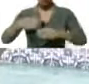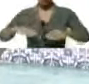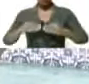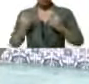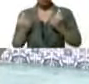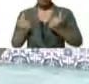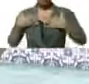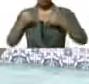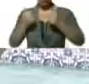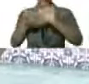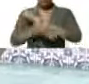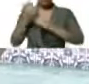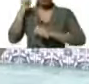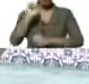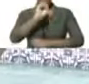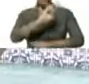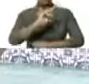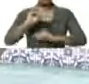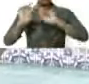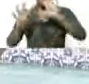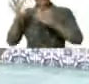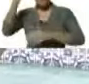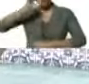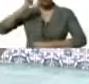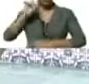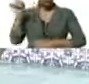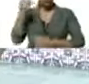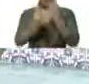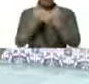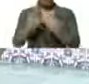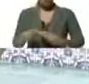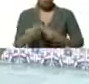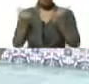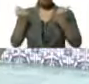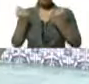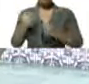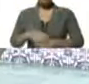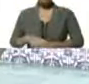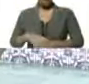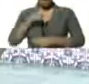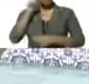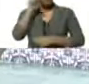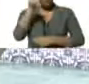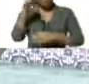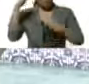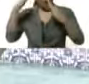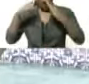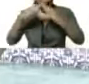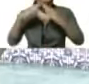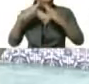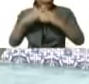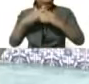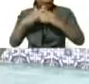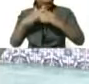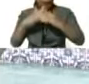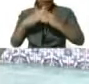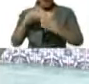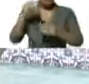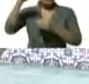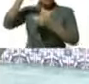cifra del 29% de estos pacientes recuperados. En sus casas, es decir, que están en